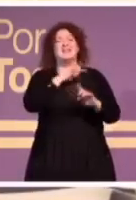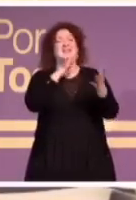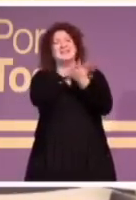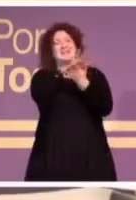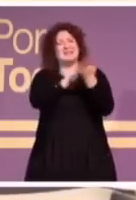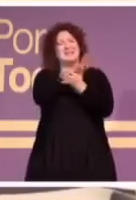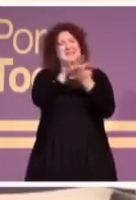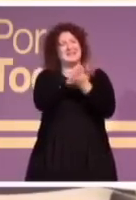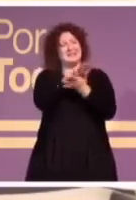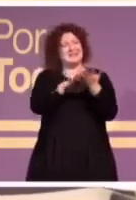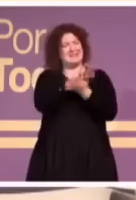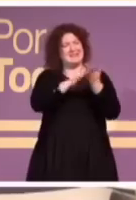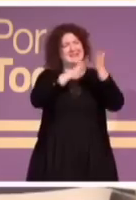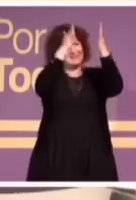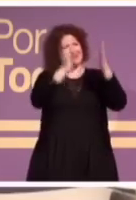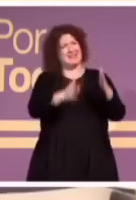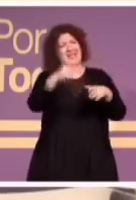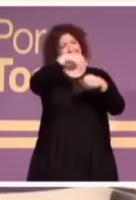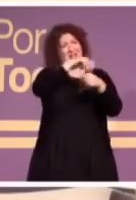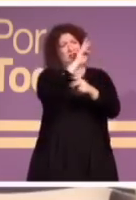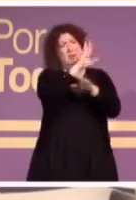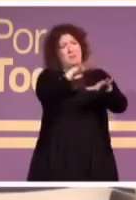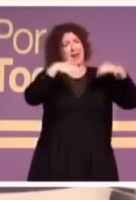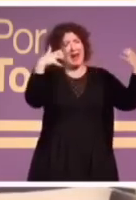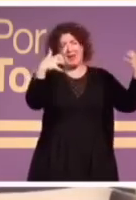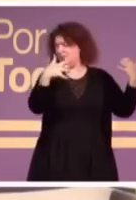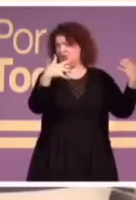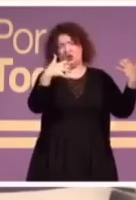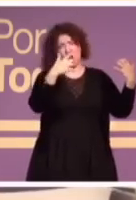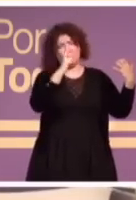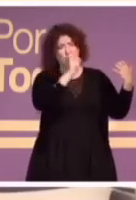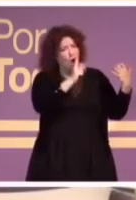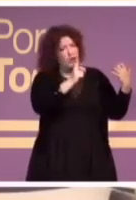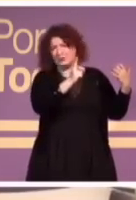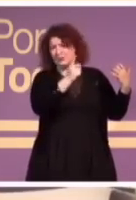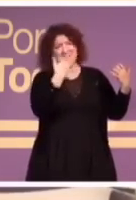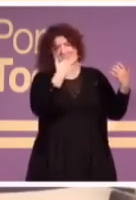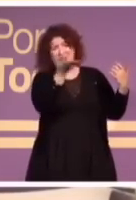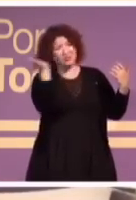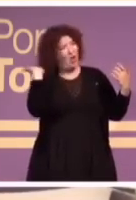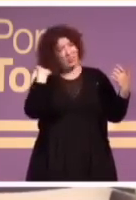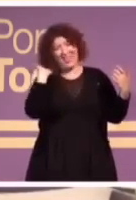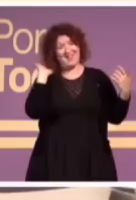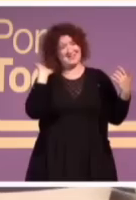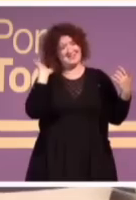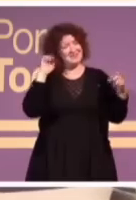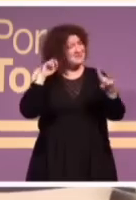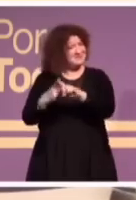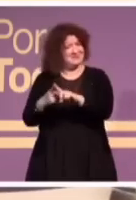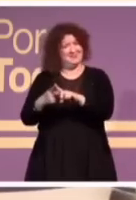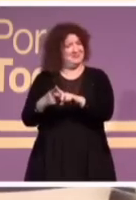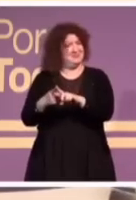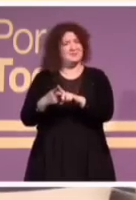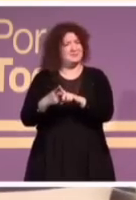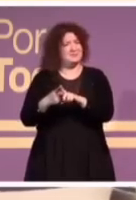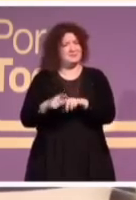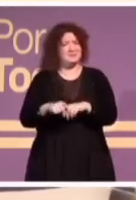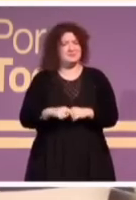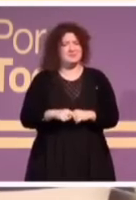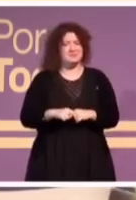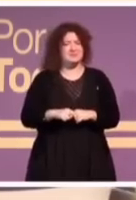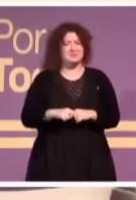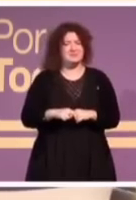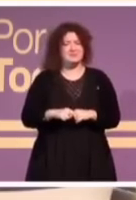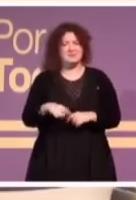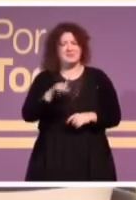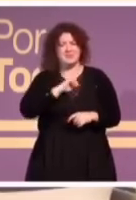o disciplinar a las que estamos al frente, busca disciplinarnos a todas, que tengamos dudas, que